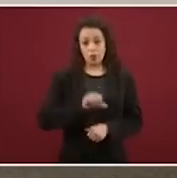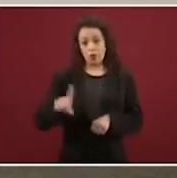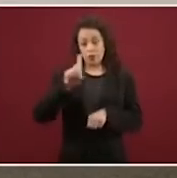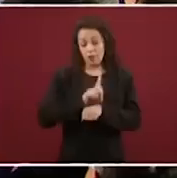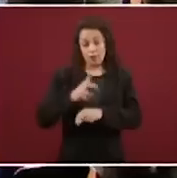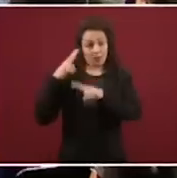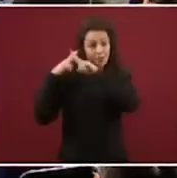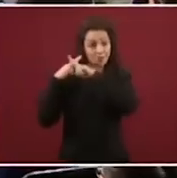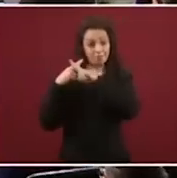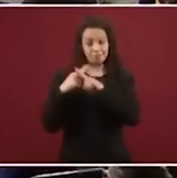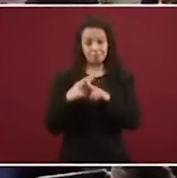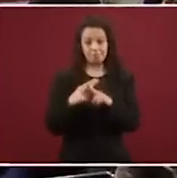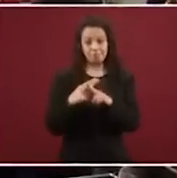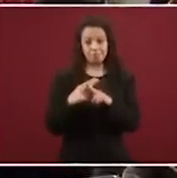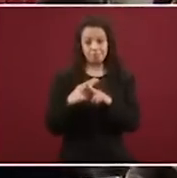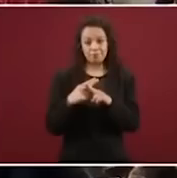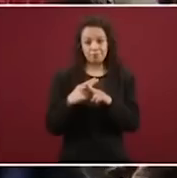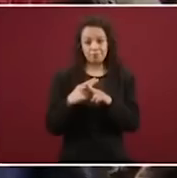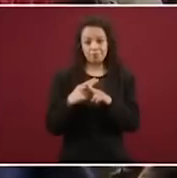aniversario de la